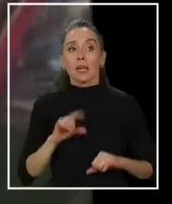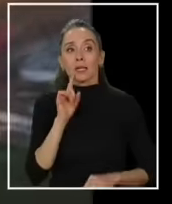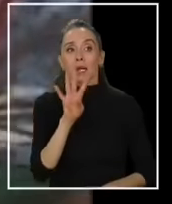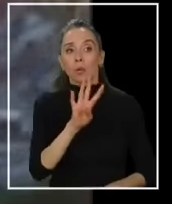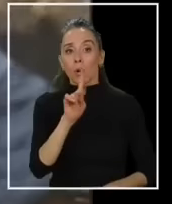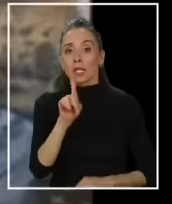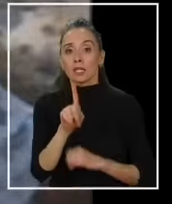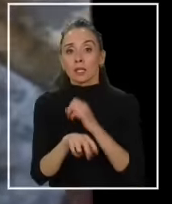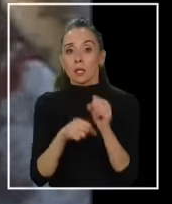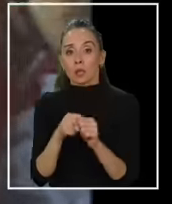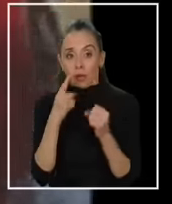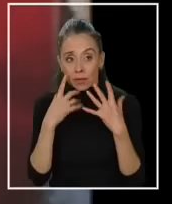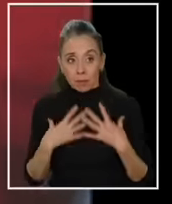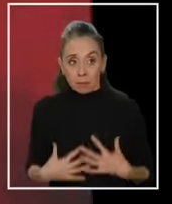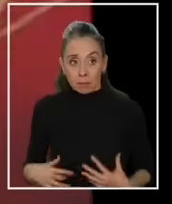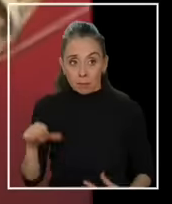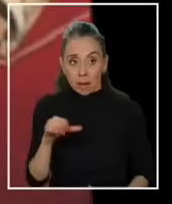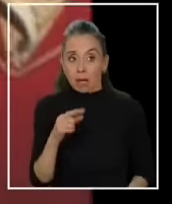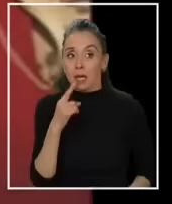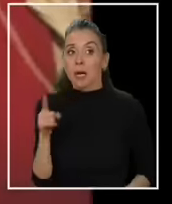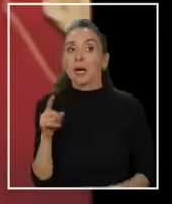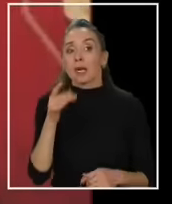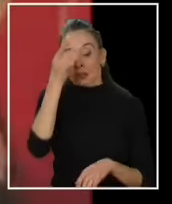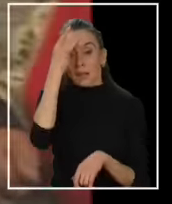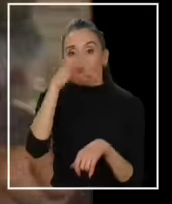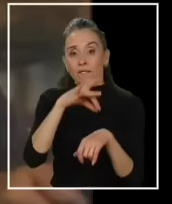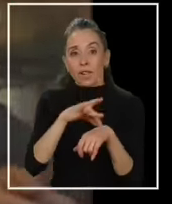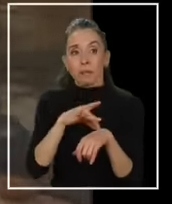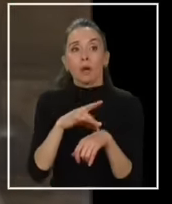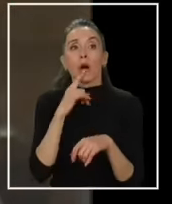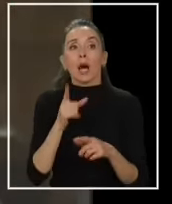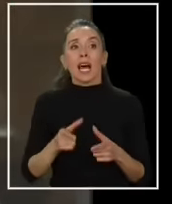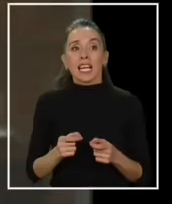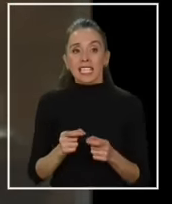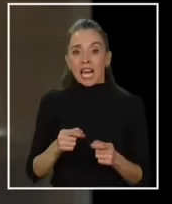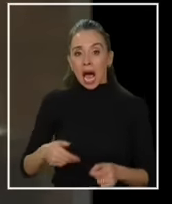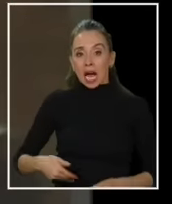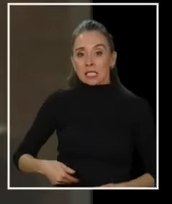41 años de edad. No, este es problema de salud. Cáncer hepático.